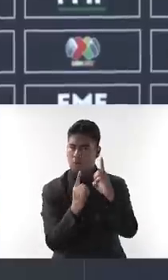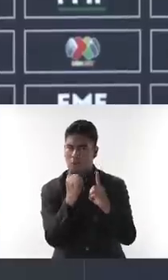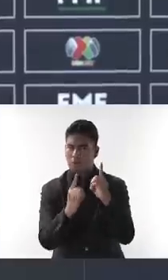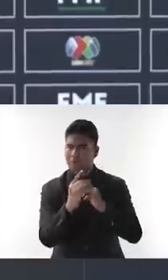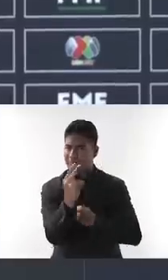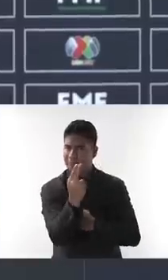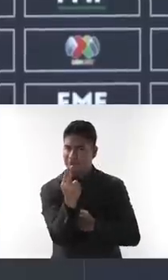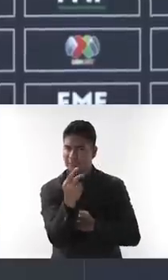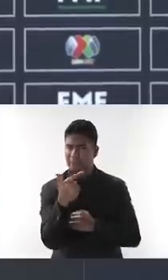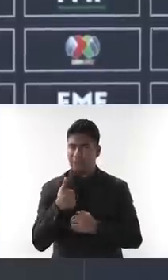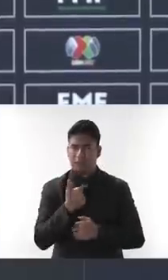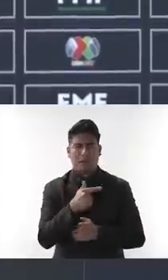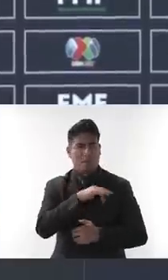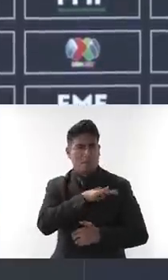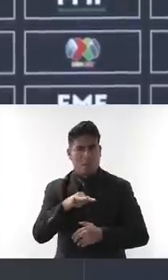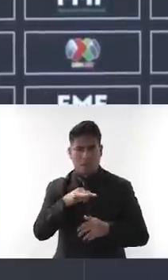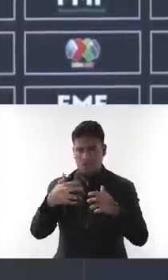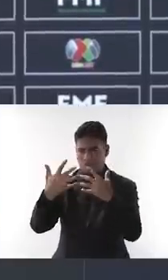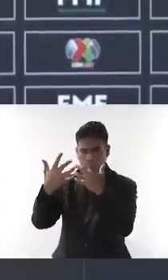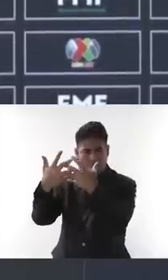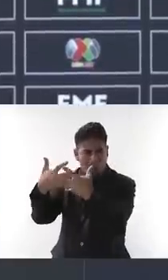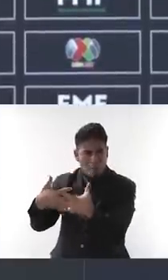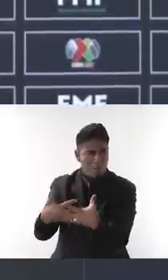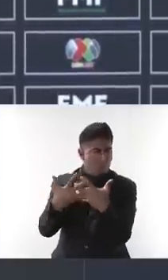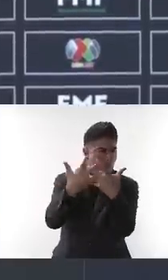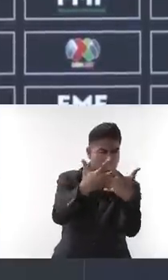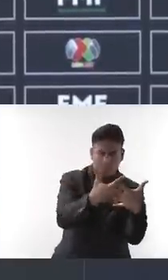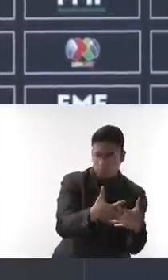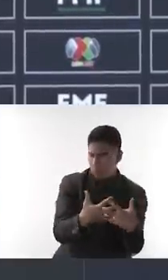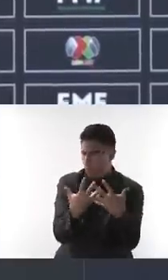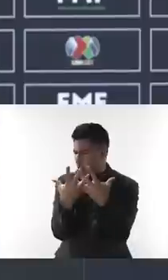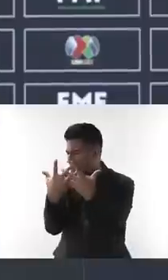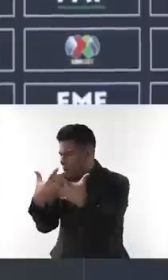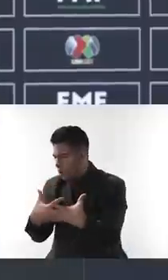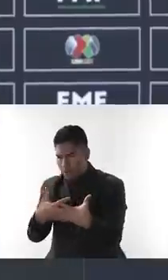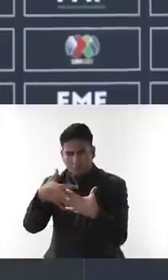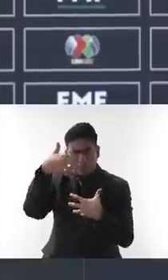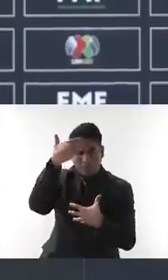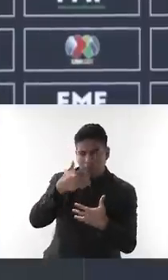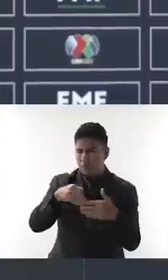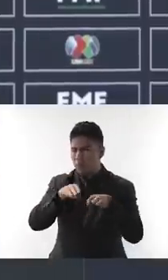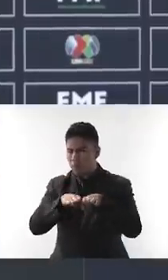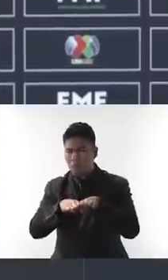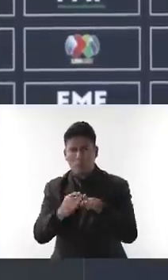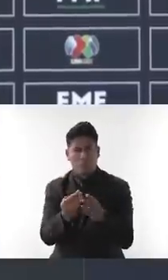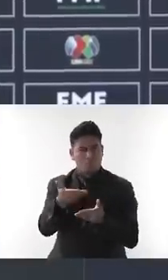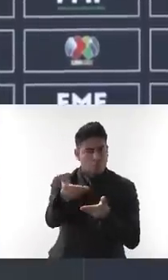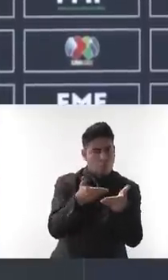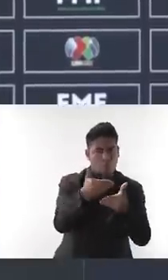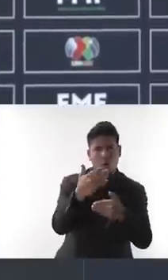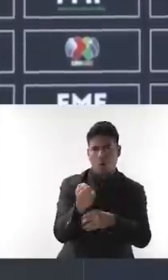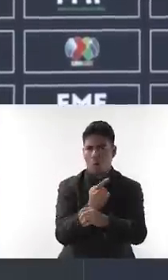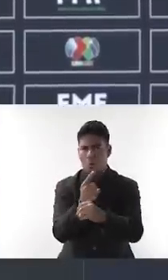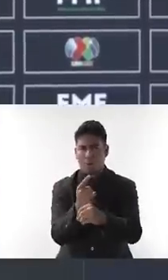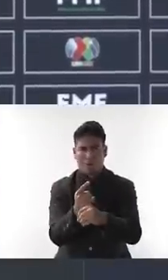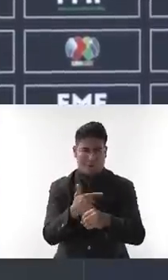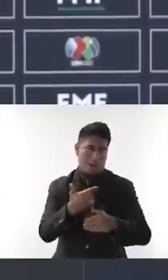buscar los mecanismos para resolver lo que yo presenté ahora, que